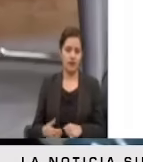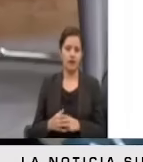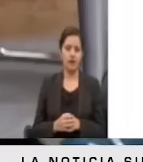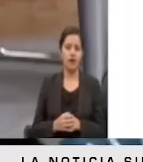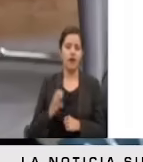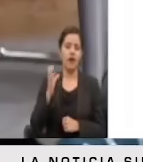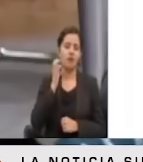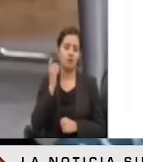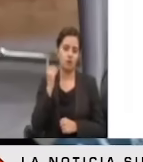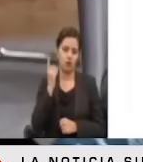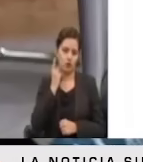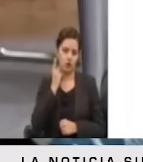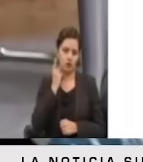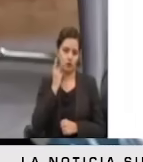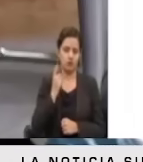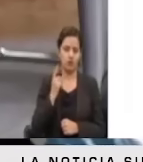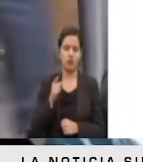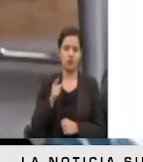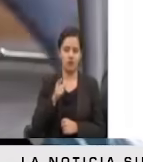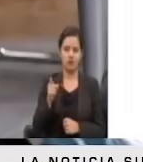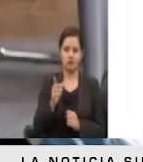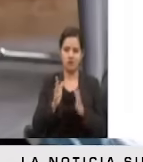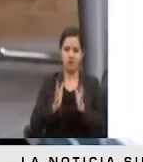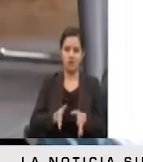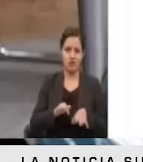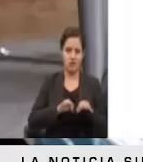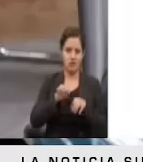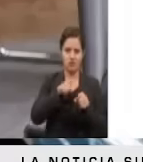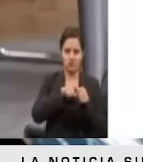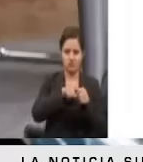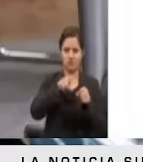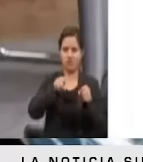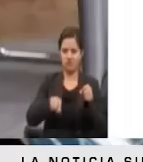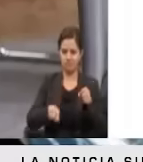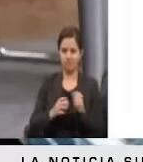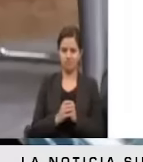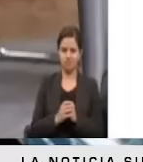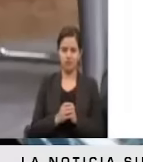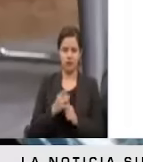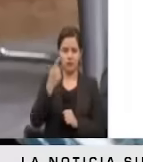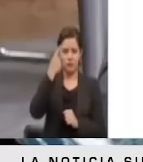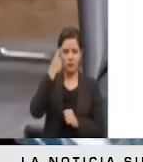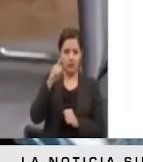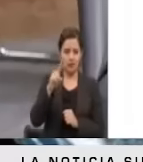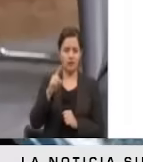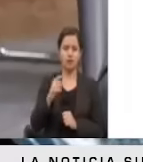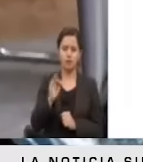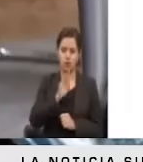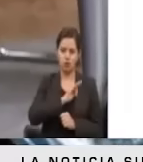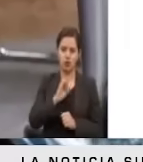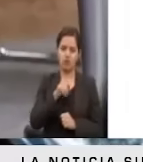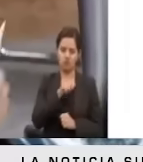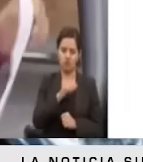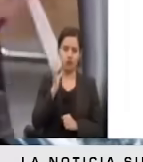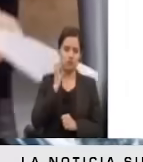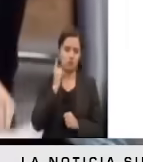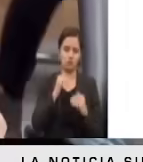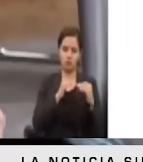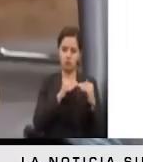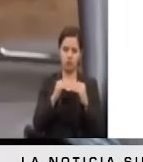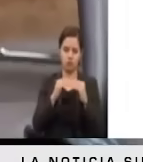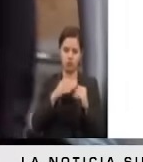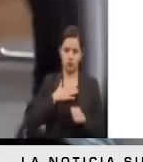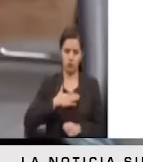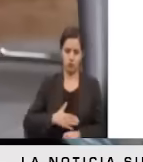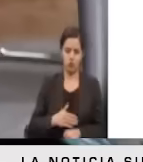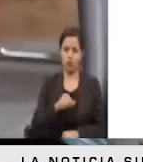de los Diputados, de las diputadas, ya se separe de tan honorable cargo para que se cuide la imparcialidad del mismo.